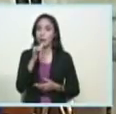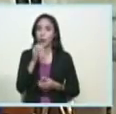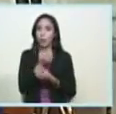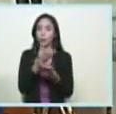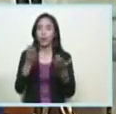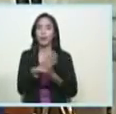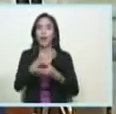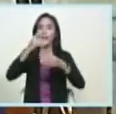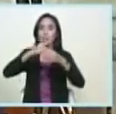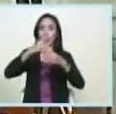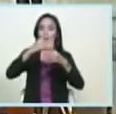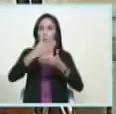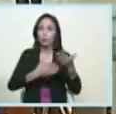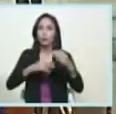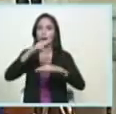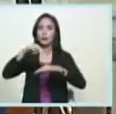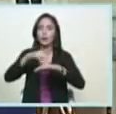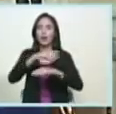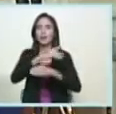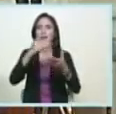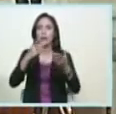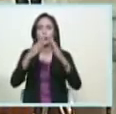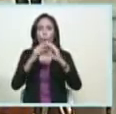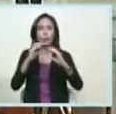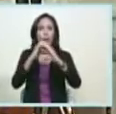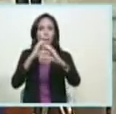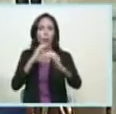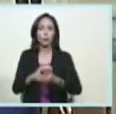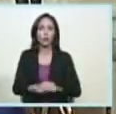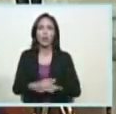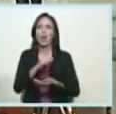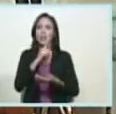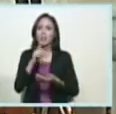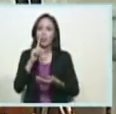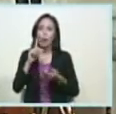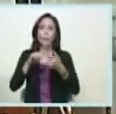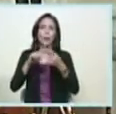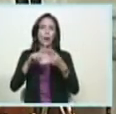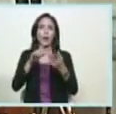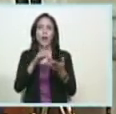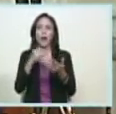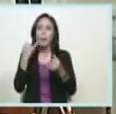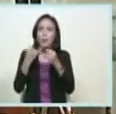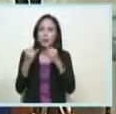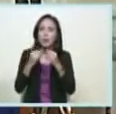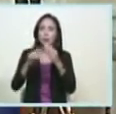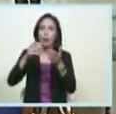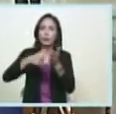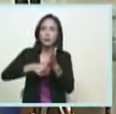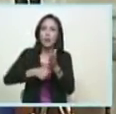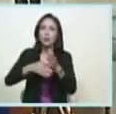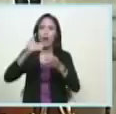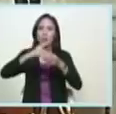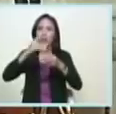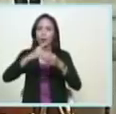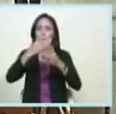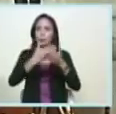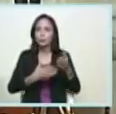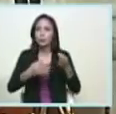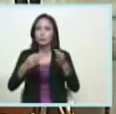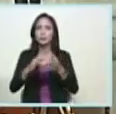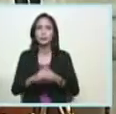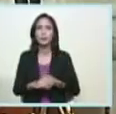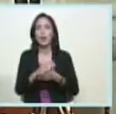el censo nacional del transporte en todas sus modalidades que incluye al sector